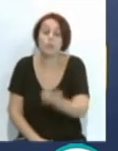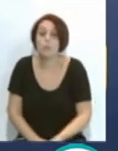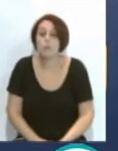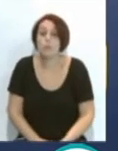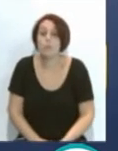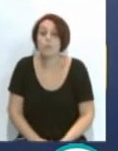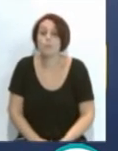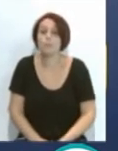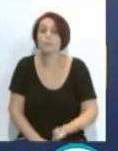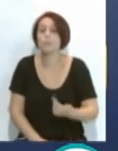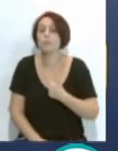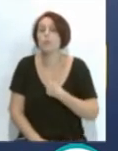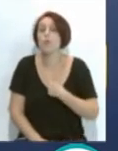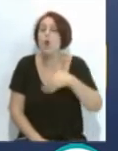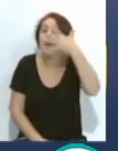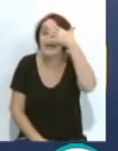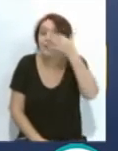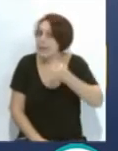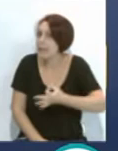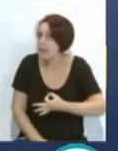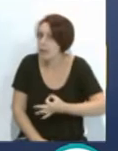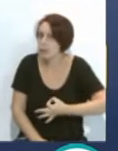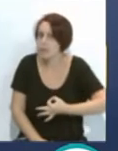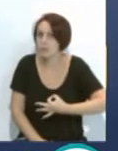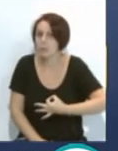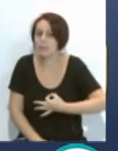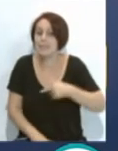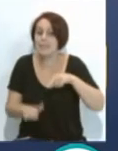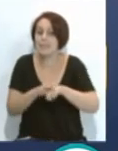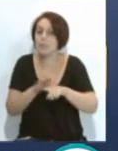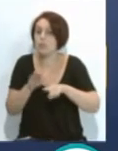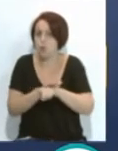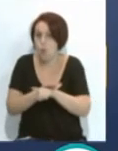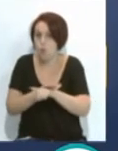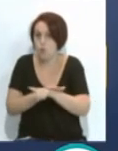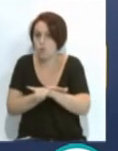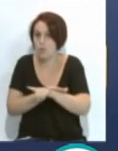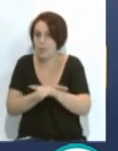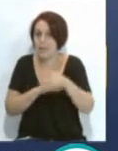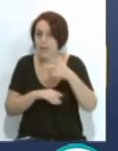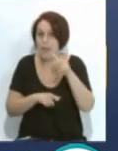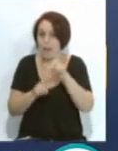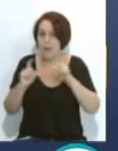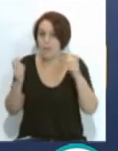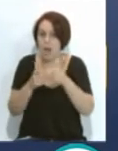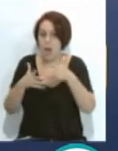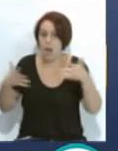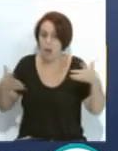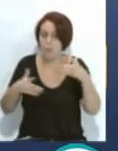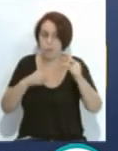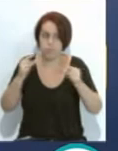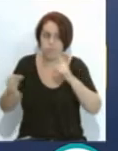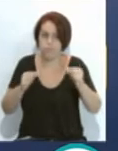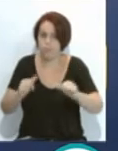yo creo que en la dificilísima gestión de salida de una plantilla tan amplia,